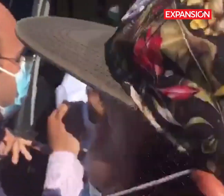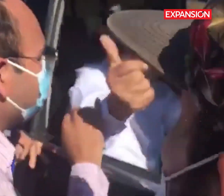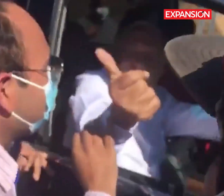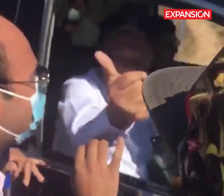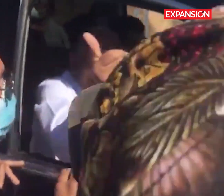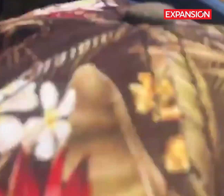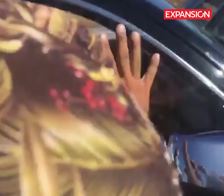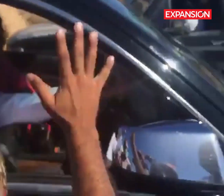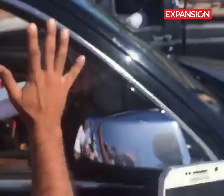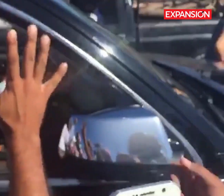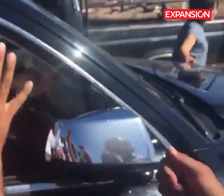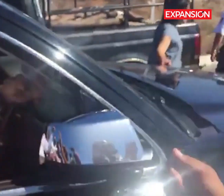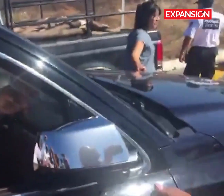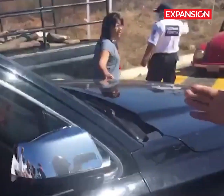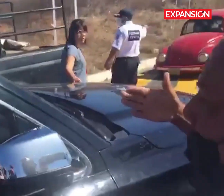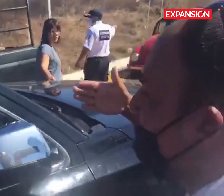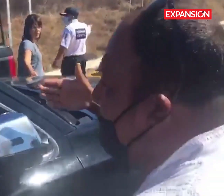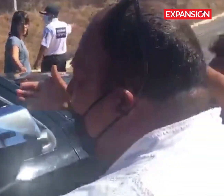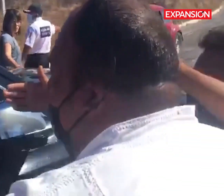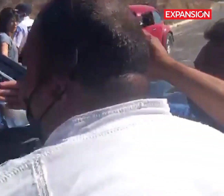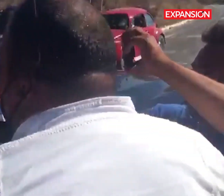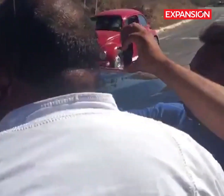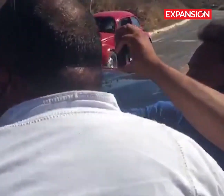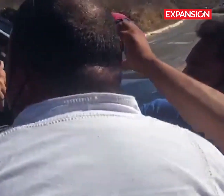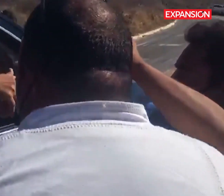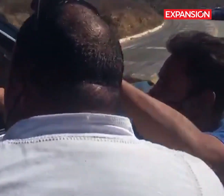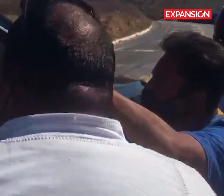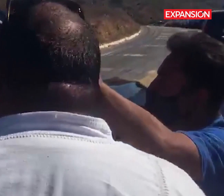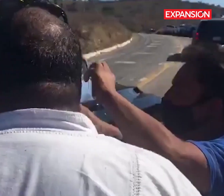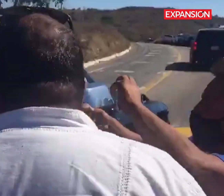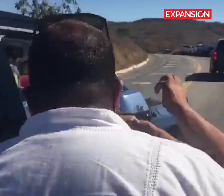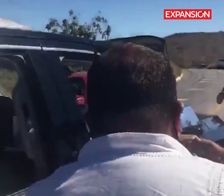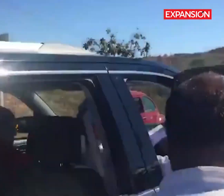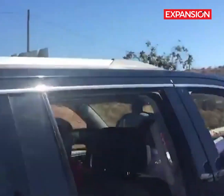Presidente, revisa los impuestos al mezcal, no nos deja